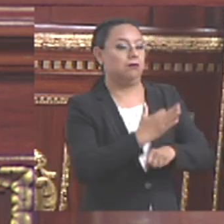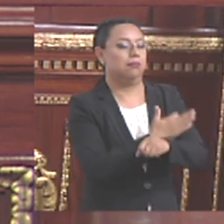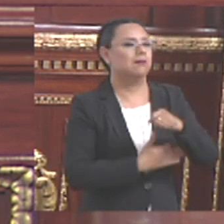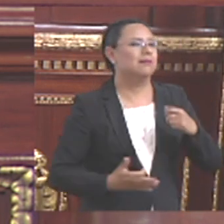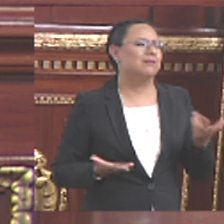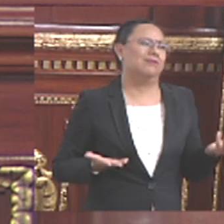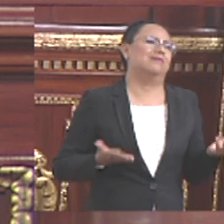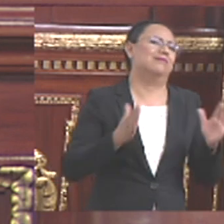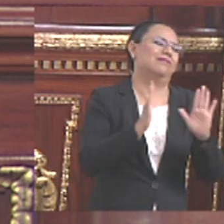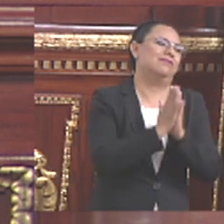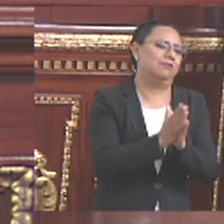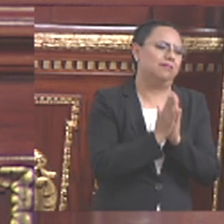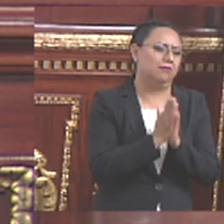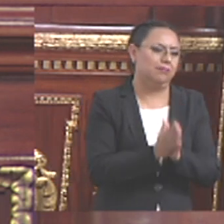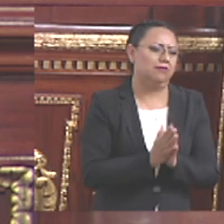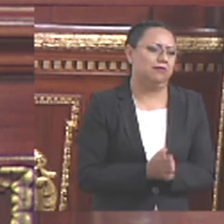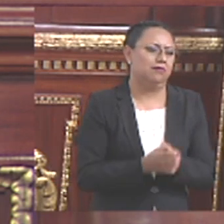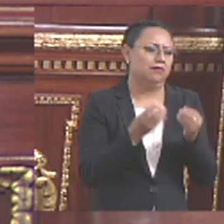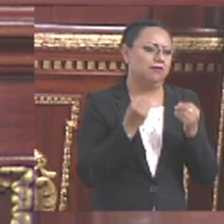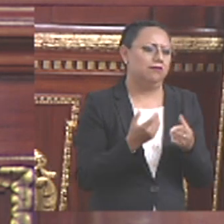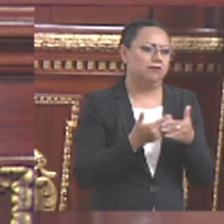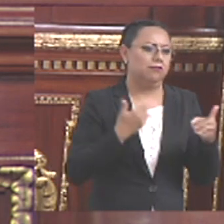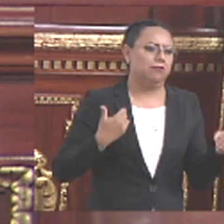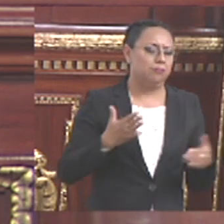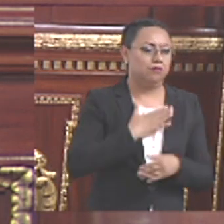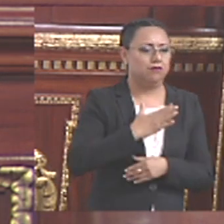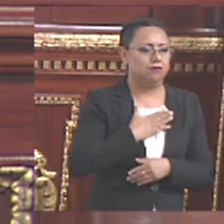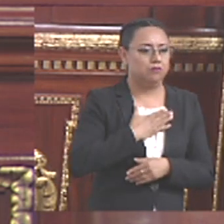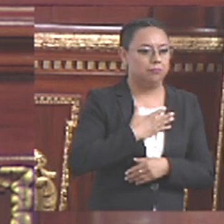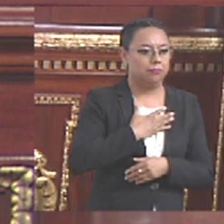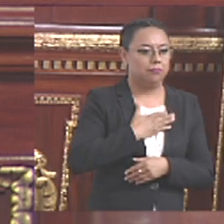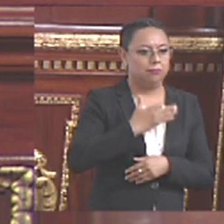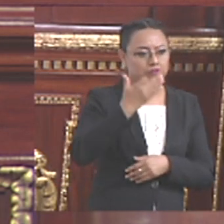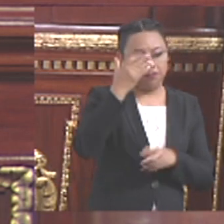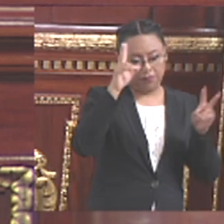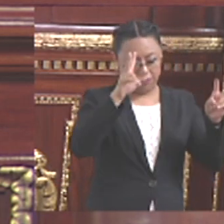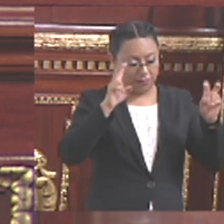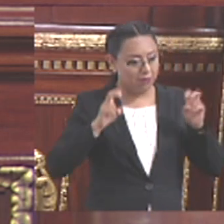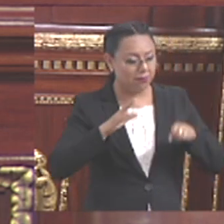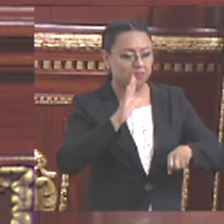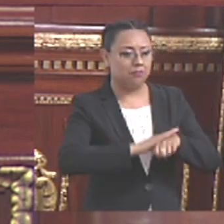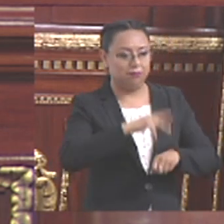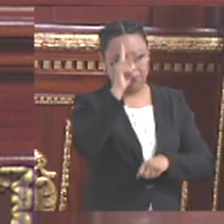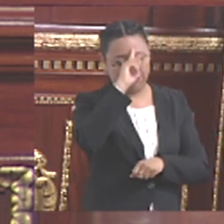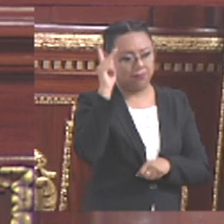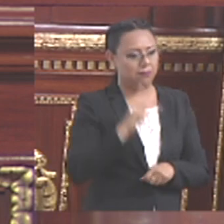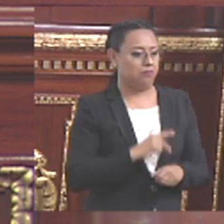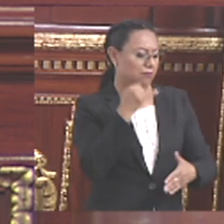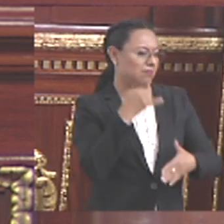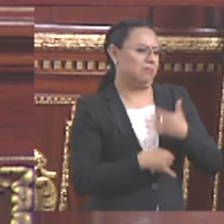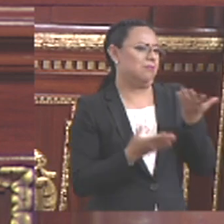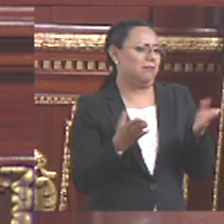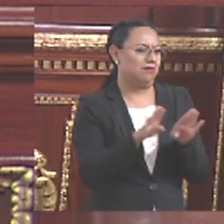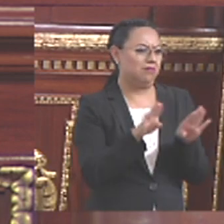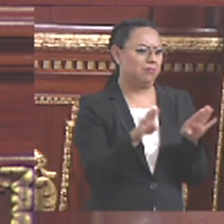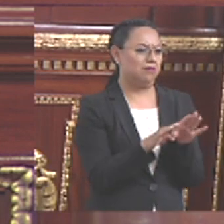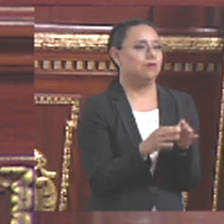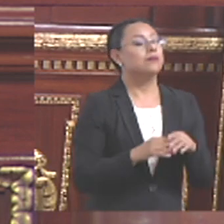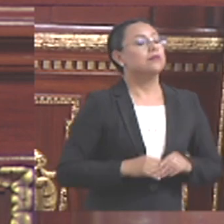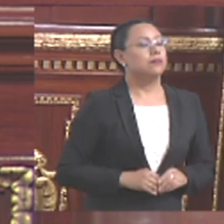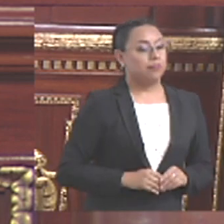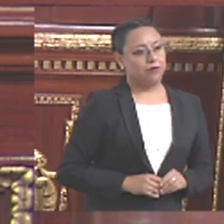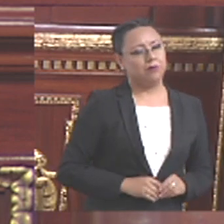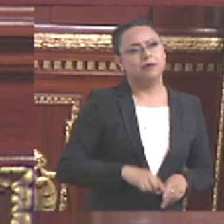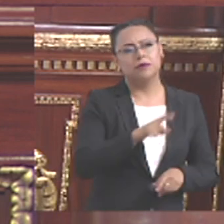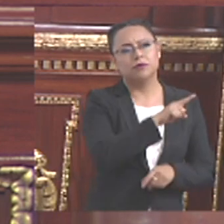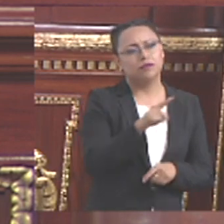demás que me antecedieron, rebasaron el tema y en mucho. Entonces no se diga que no es